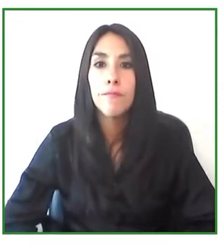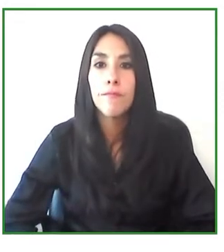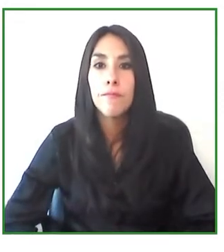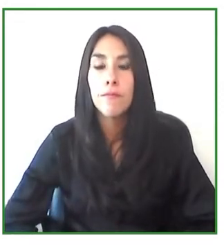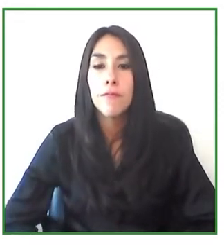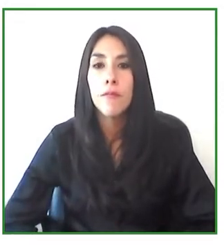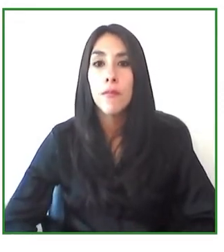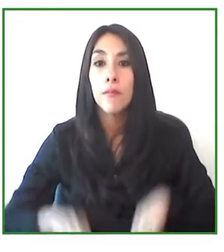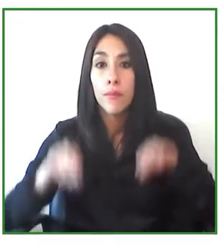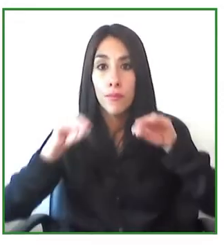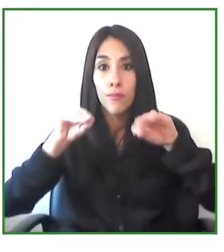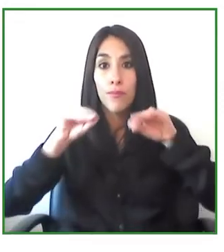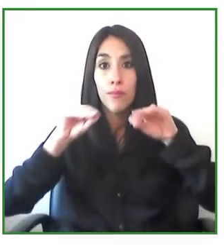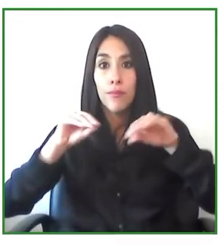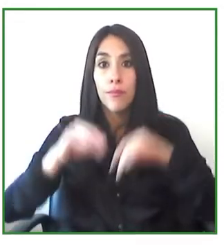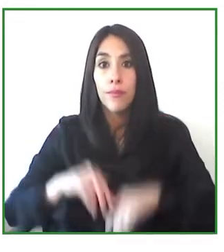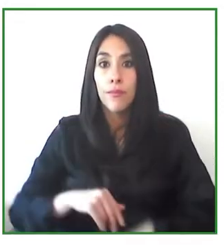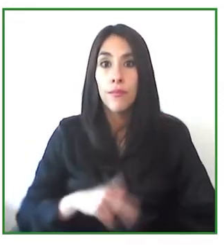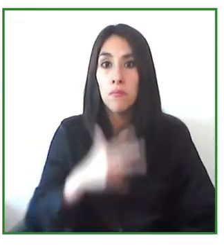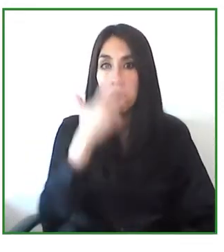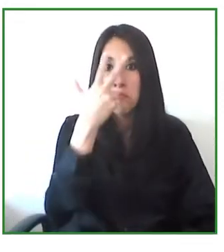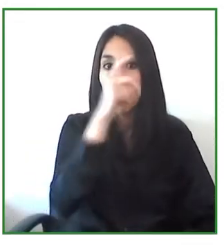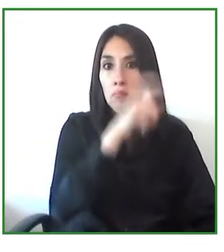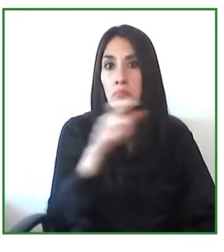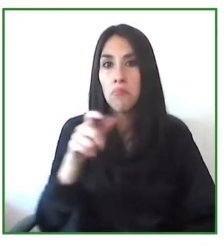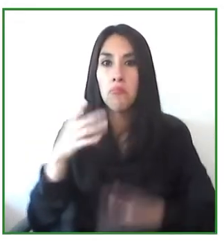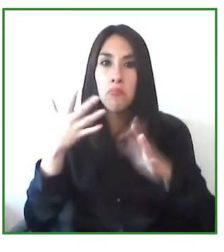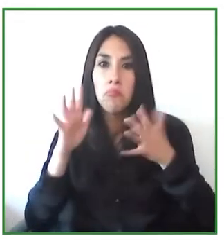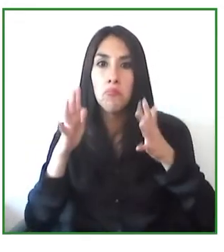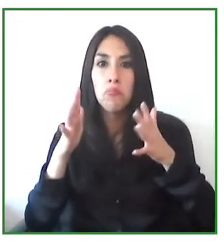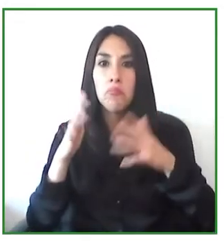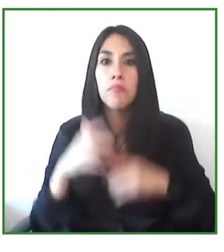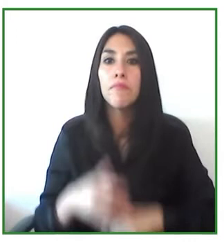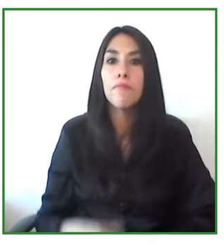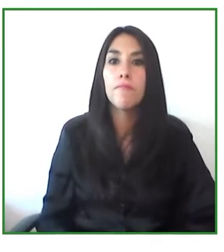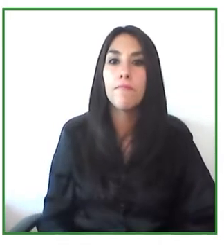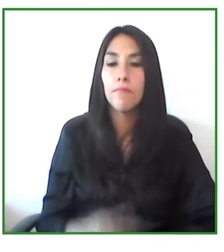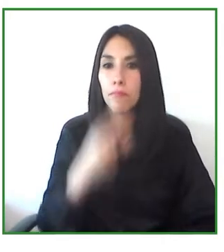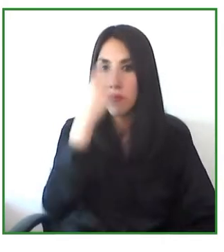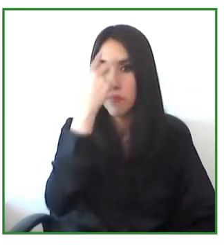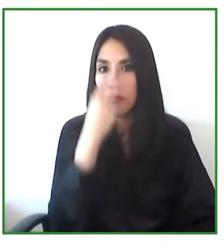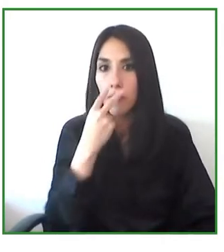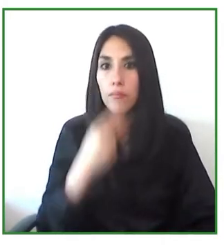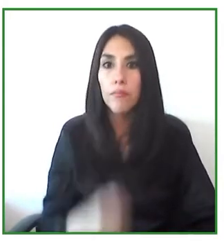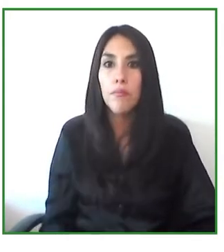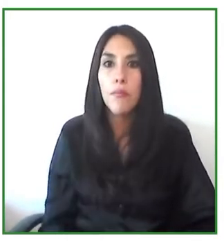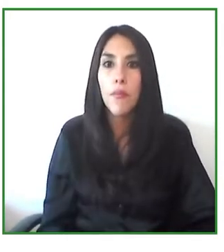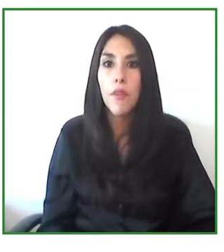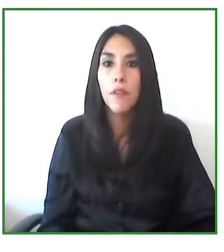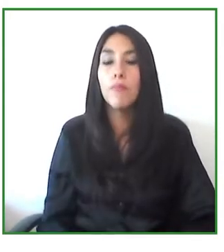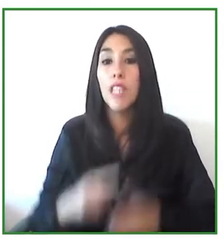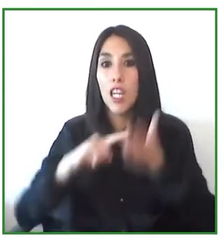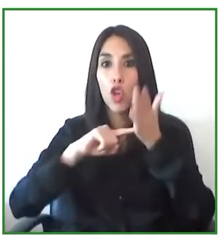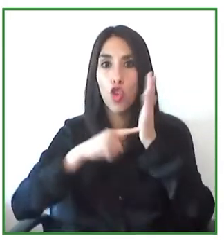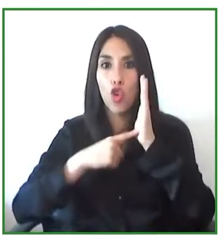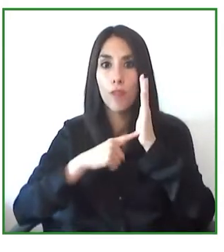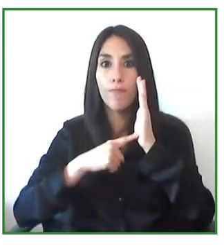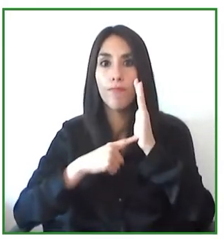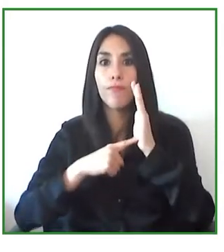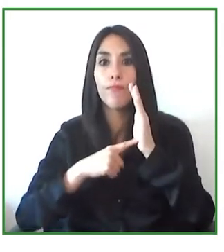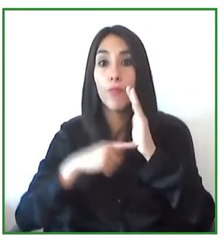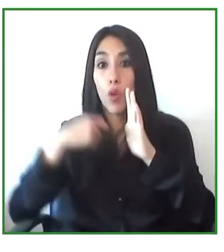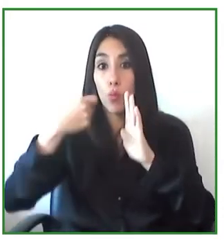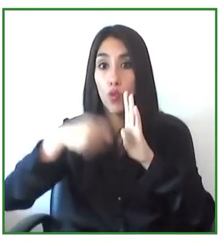de tiflotecnología o tecnología para ciegos de nuestro programa, de la fundación en realidad.